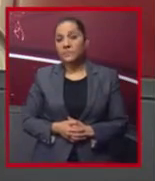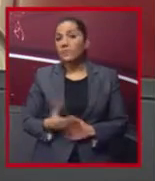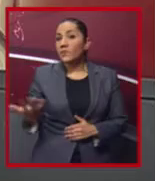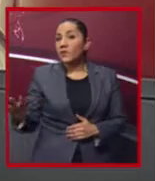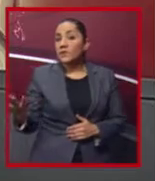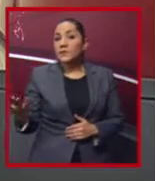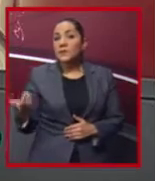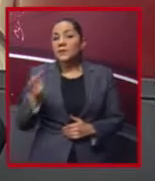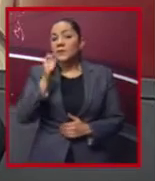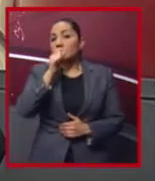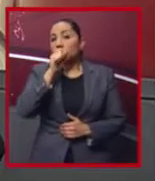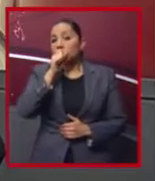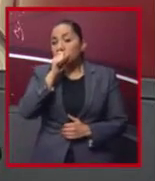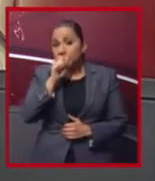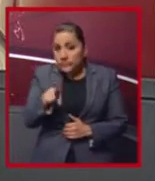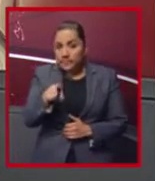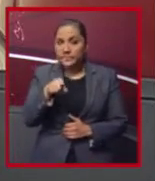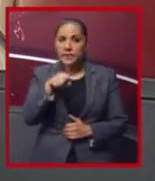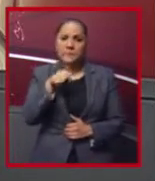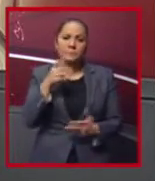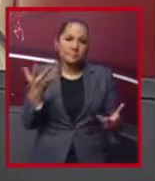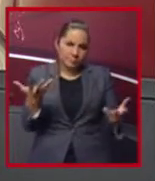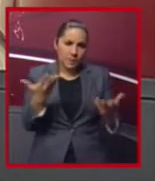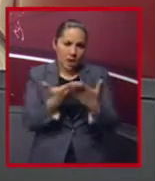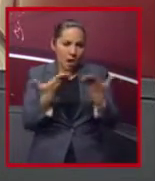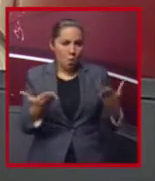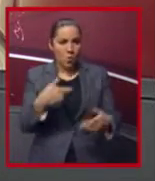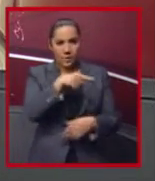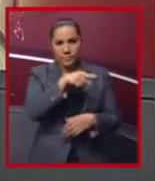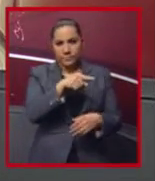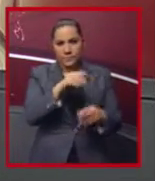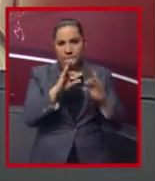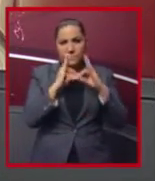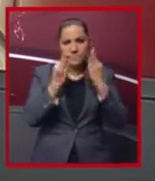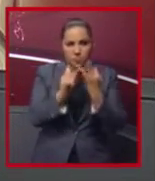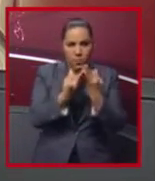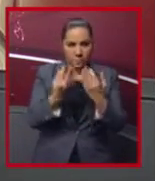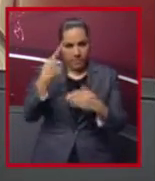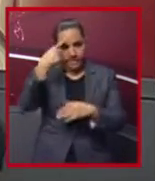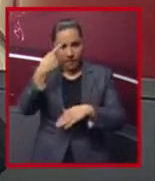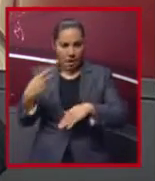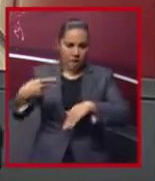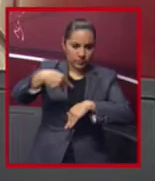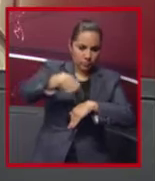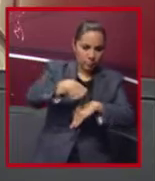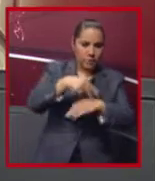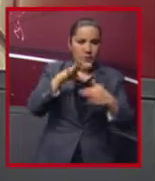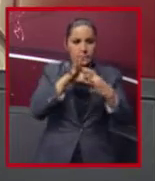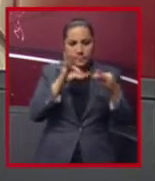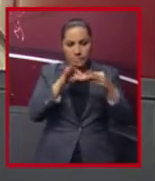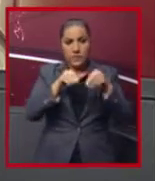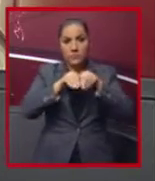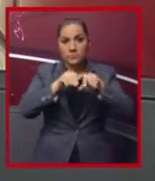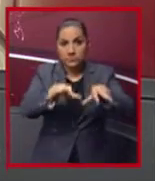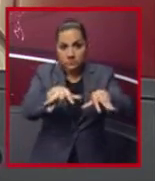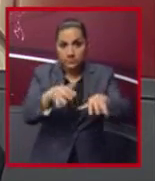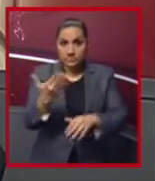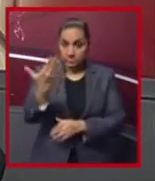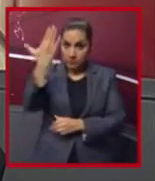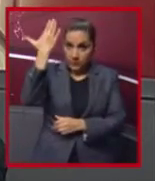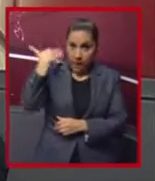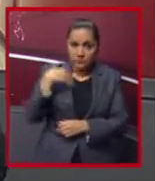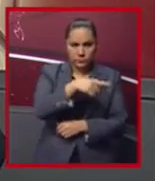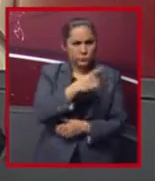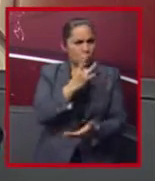Bueno, y pues se ha modificado un poco el formato. Con anterioridad, el presidente de la Comisión Nacional de los Derechos Humanos únicamente emitía